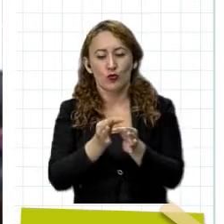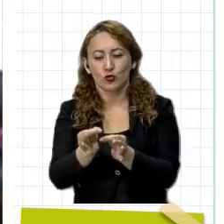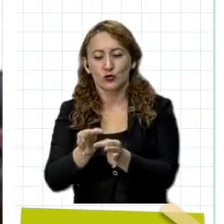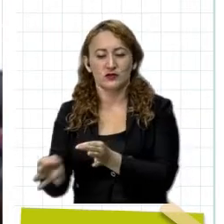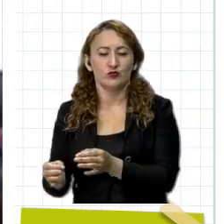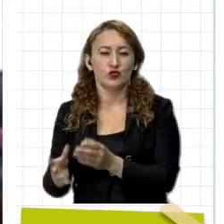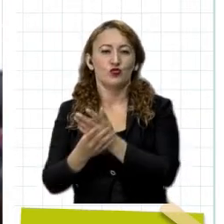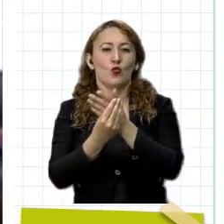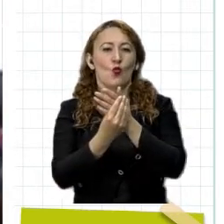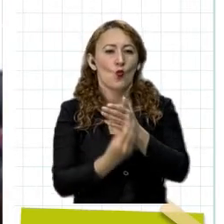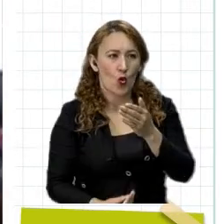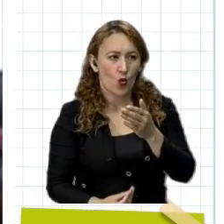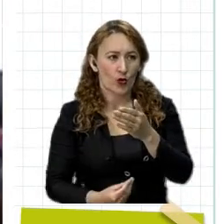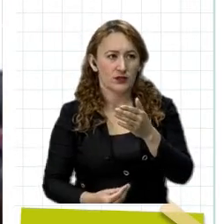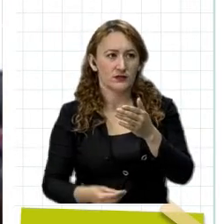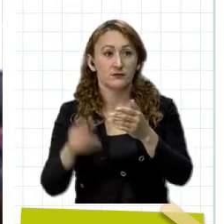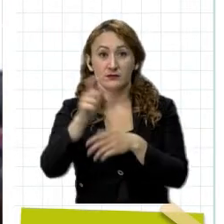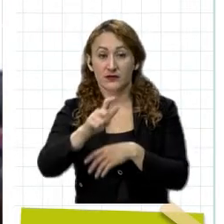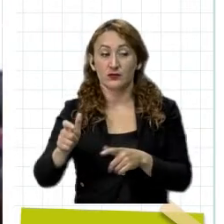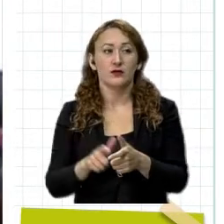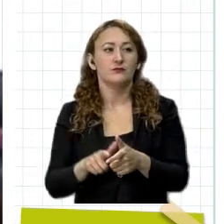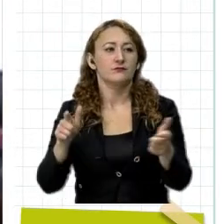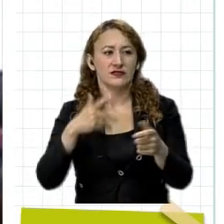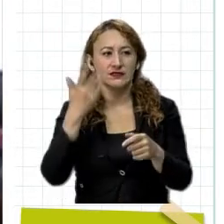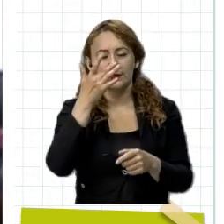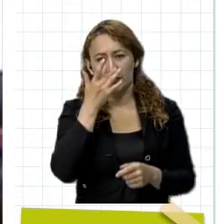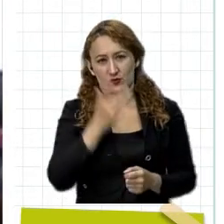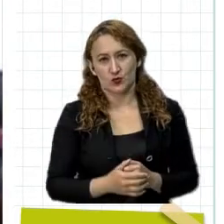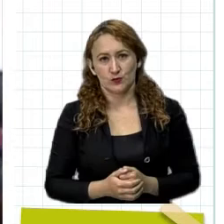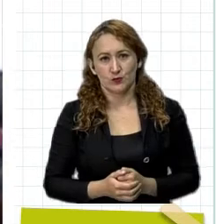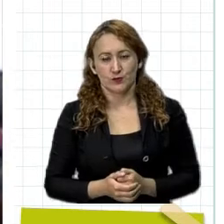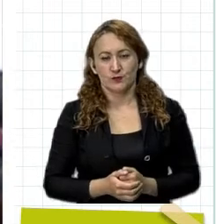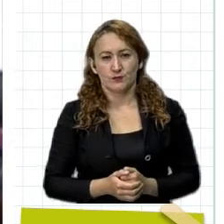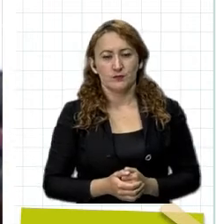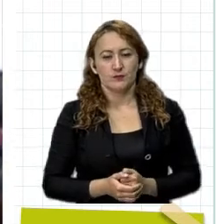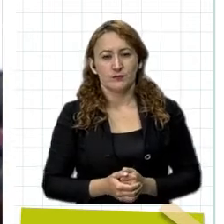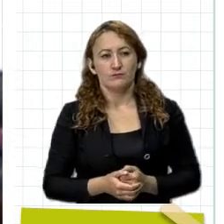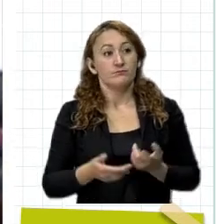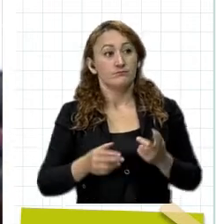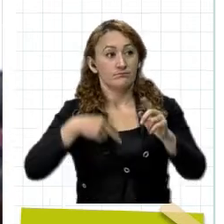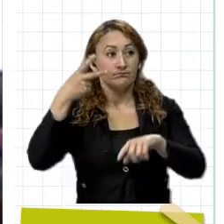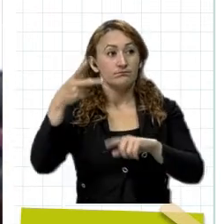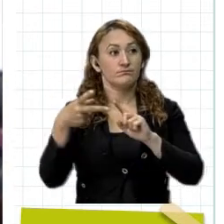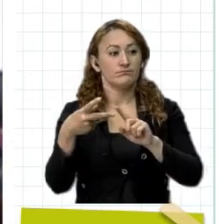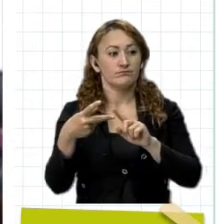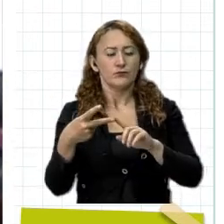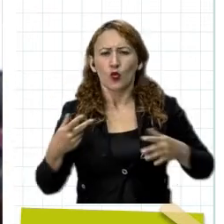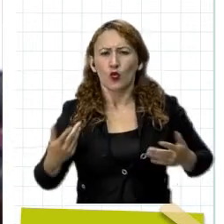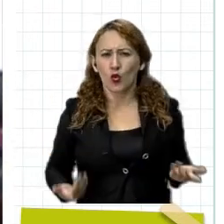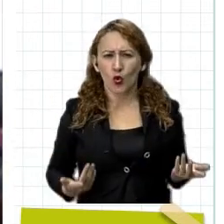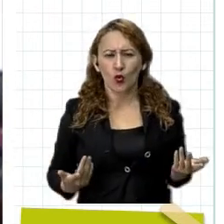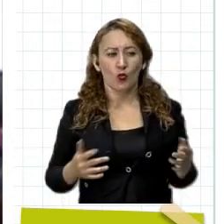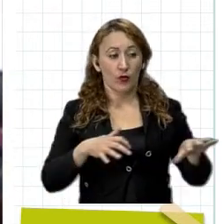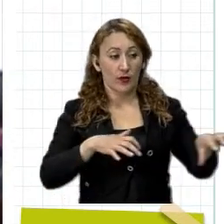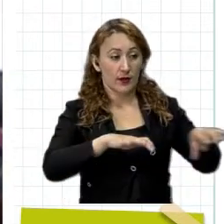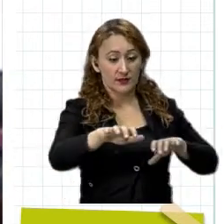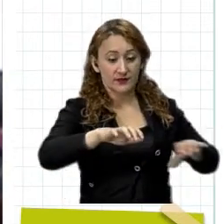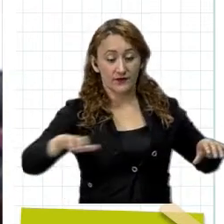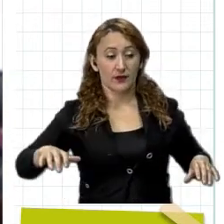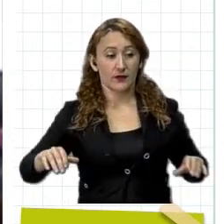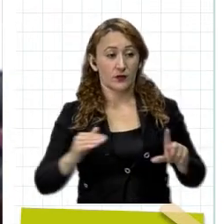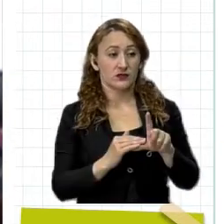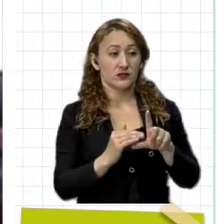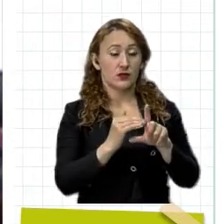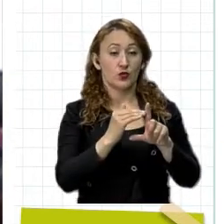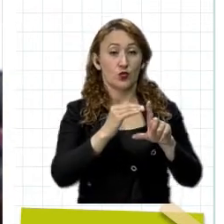con población mayoritariamente afrocolombiana, artículo 1. En segundo lugar, estar clasificada en los estratos 1 o